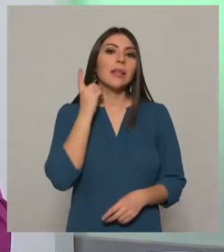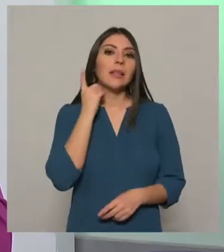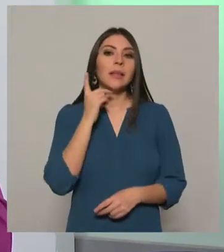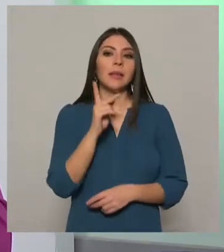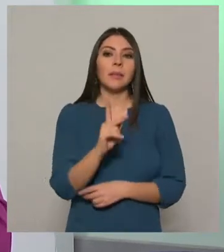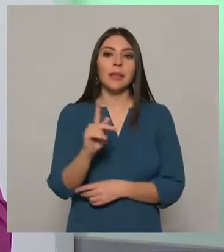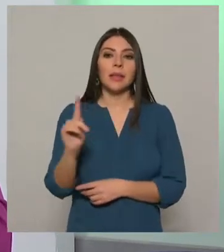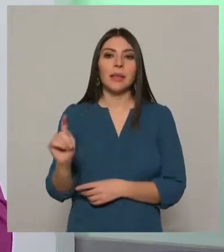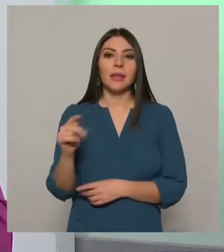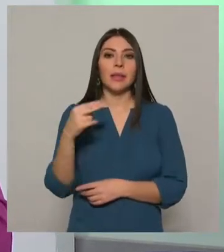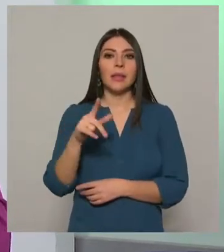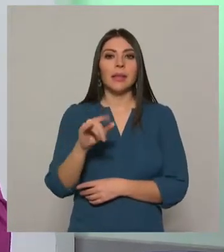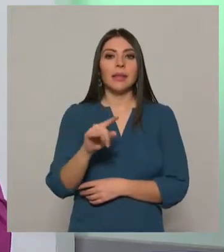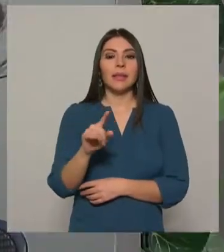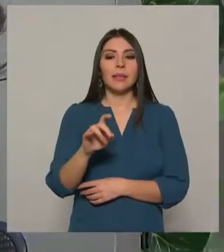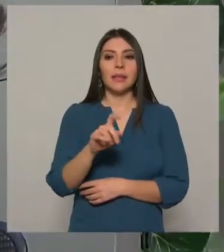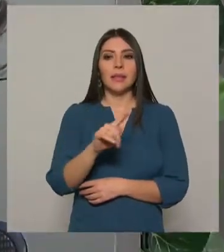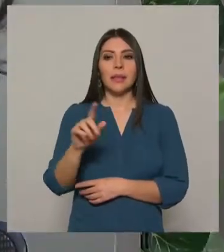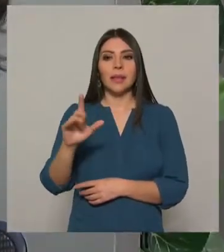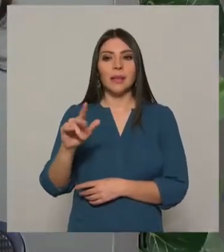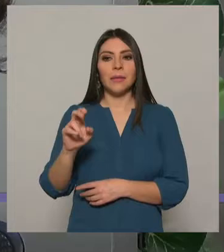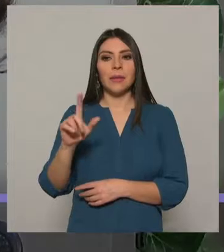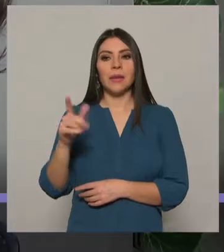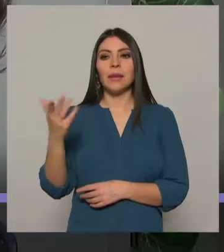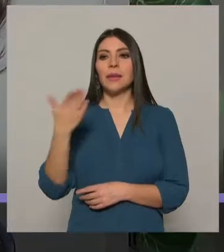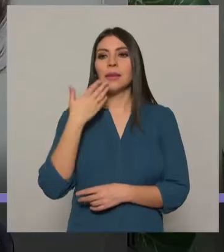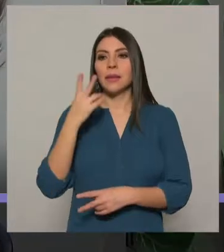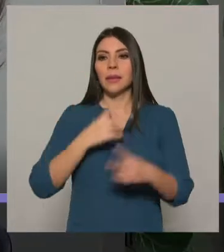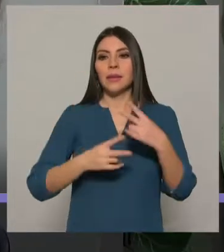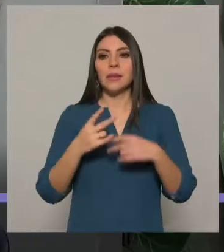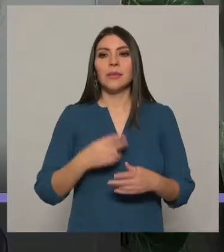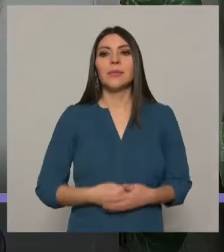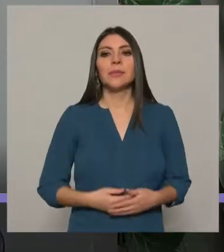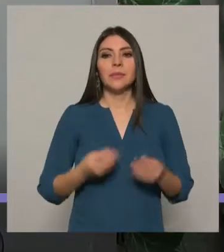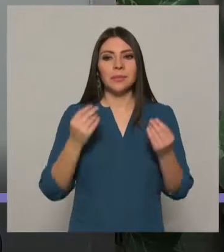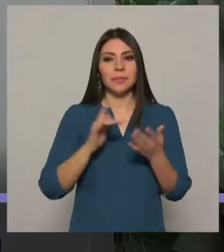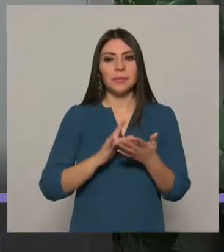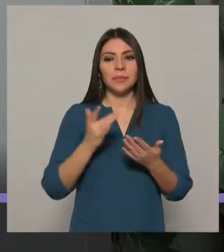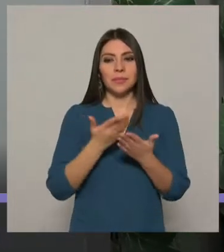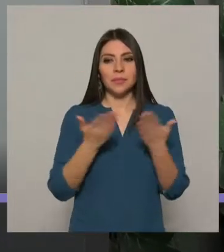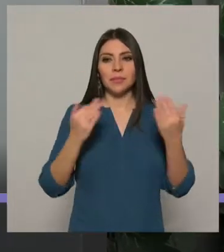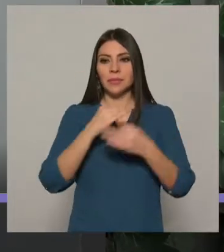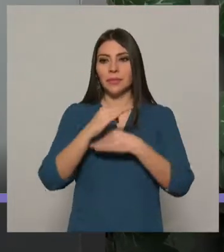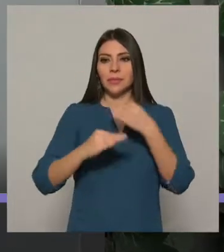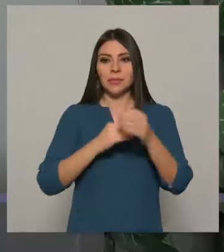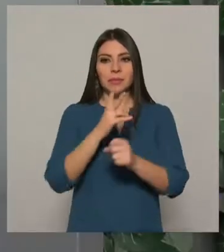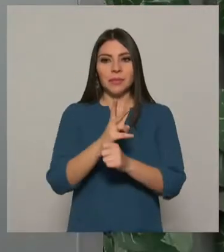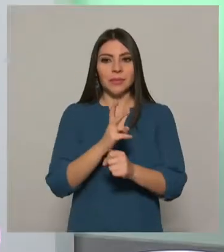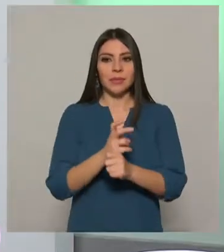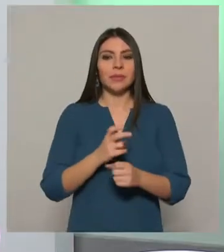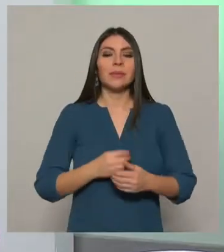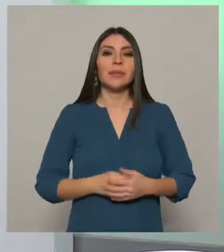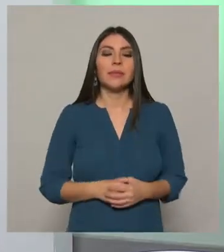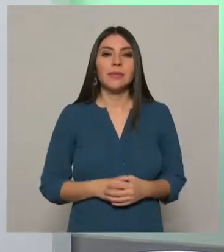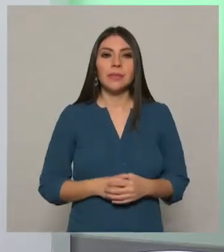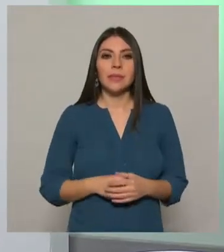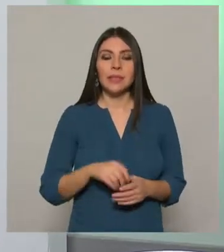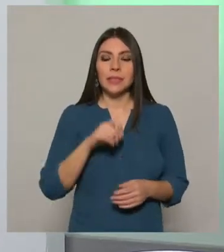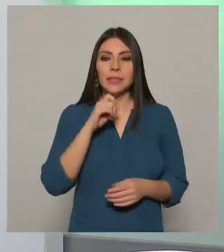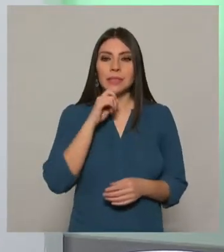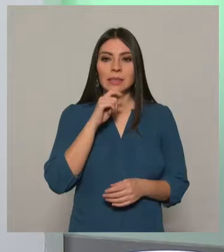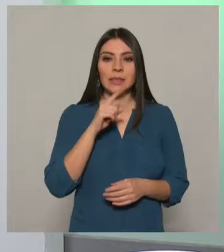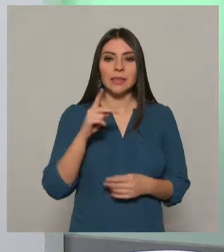del Trabajo, Lisette Clavel. Bienvenida. Mariana, muchísimas gracias a ti, a tu audiencia y a todos los invitados. También contamos con la